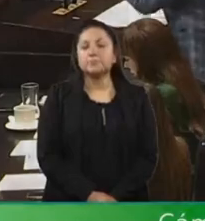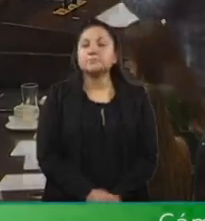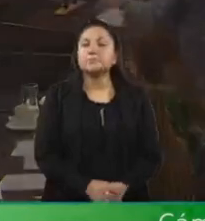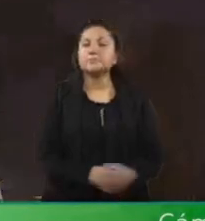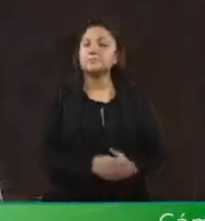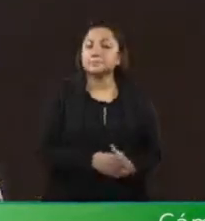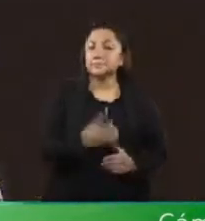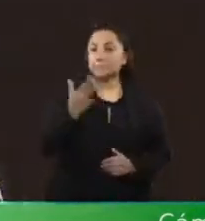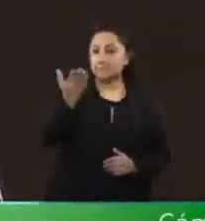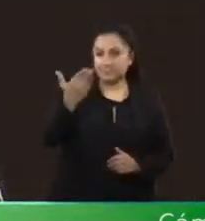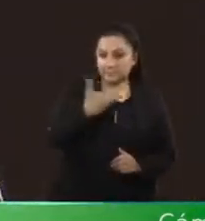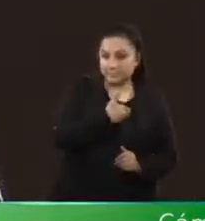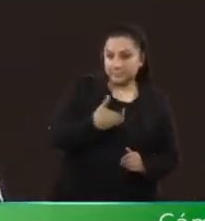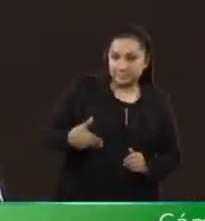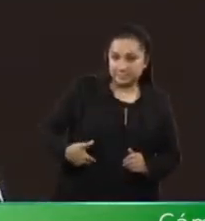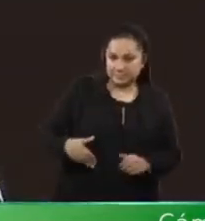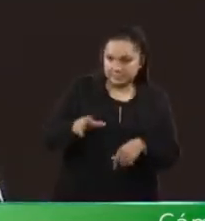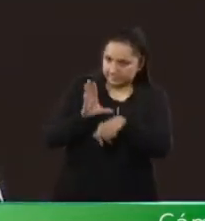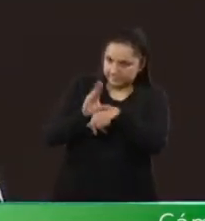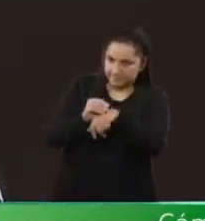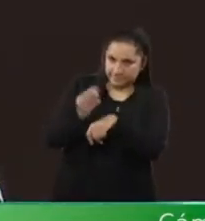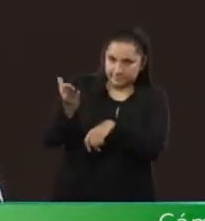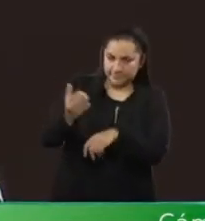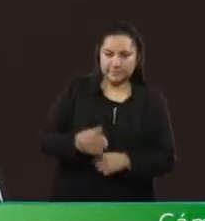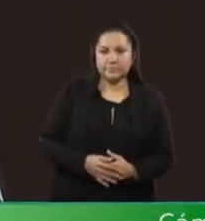con la venia de la Presidencia.